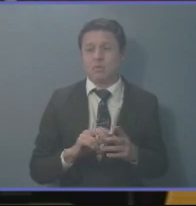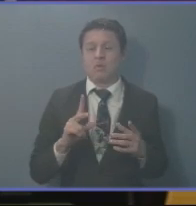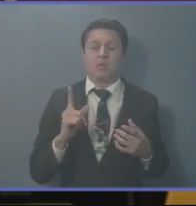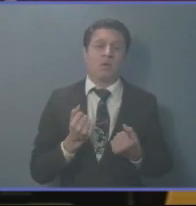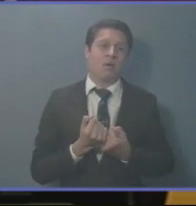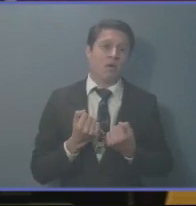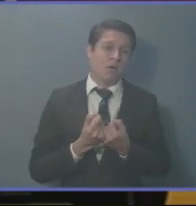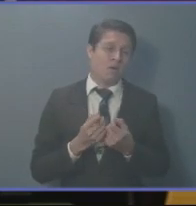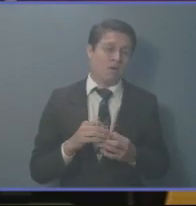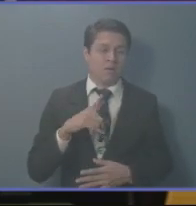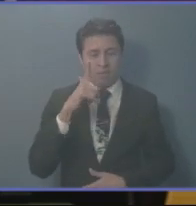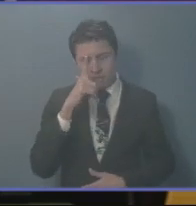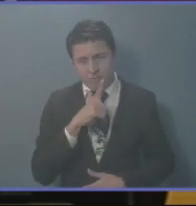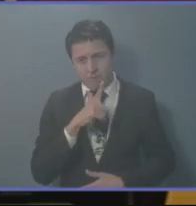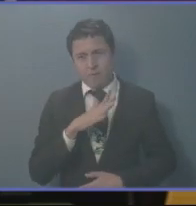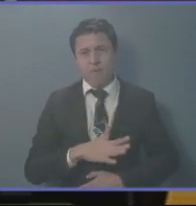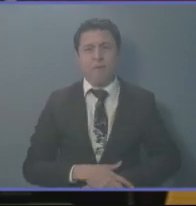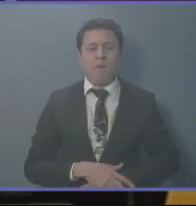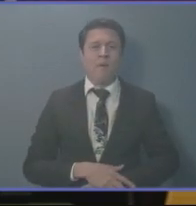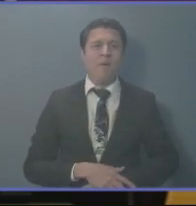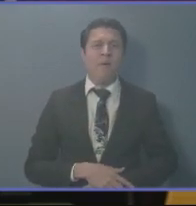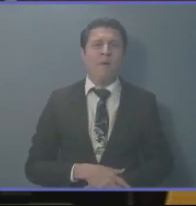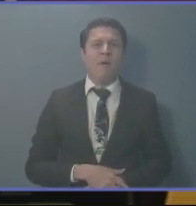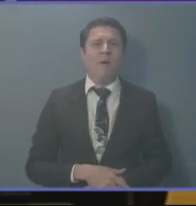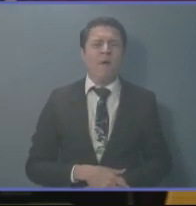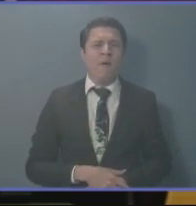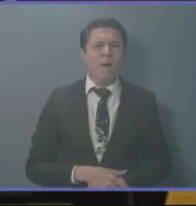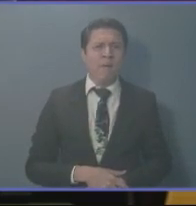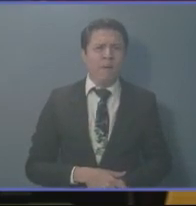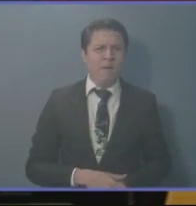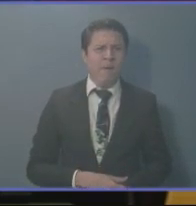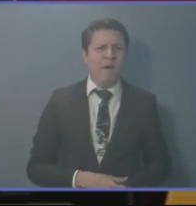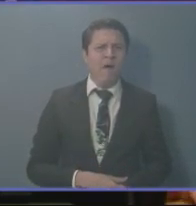cómplice y está avalando de manera sumisa.